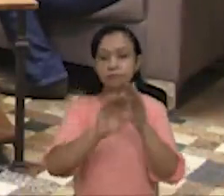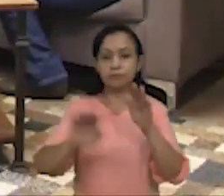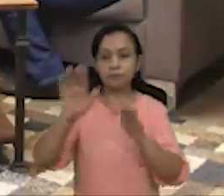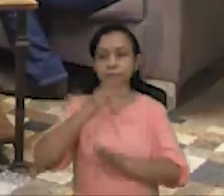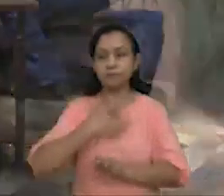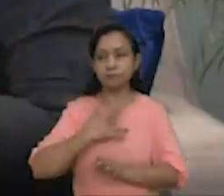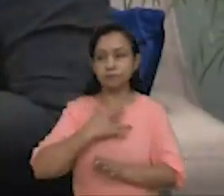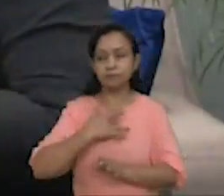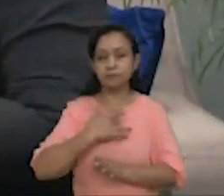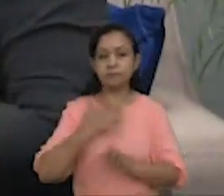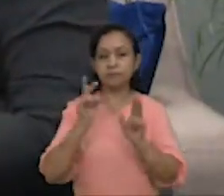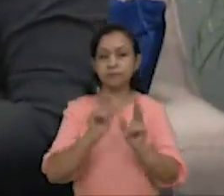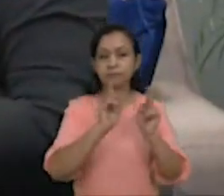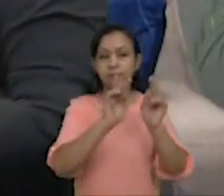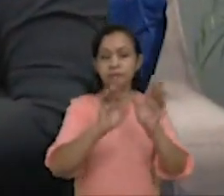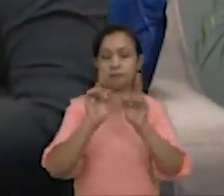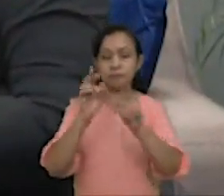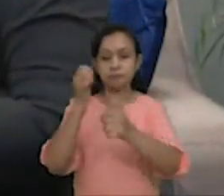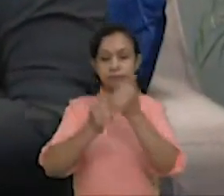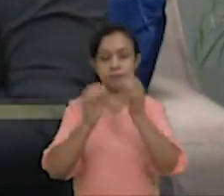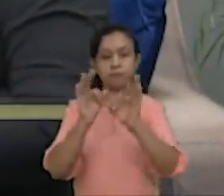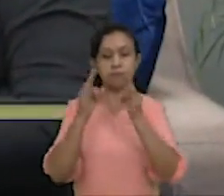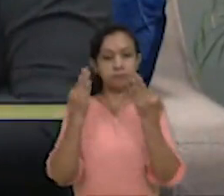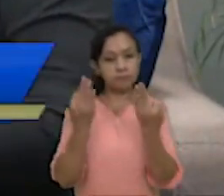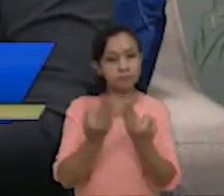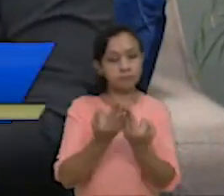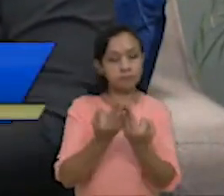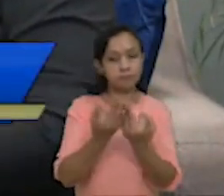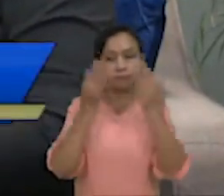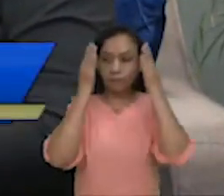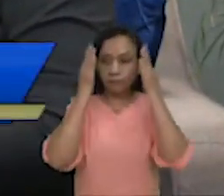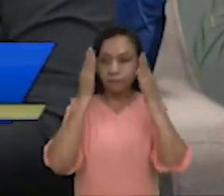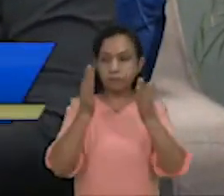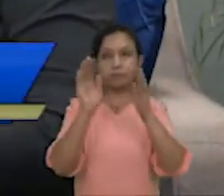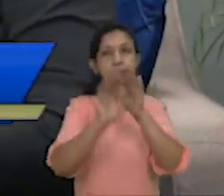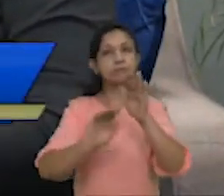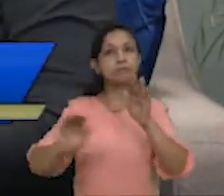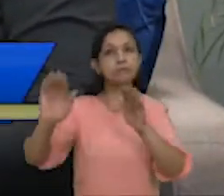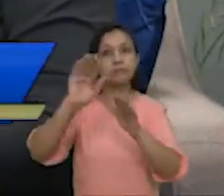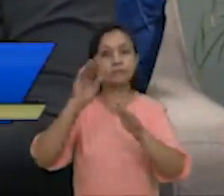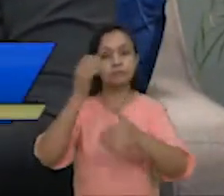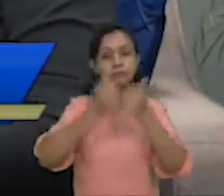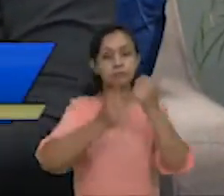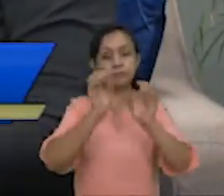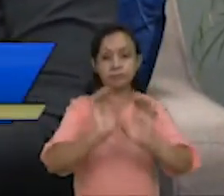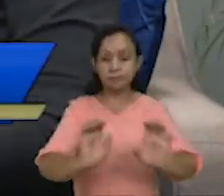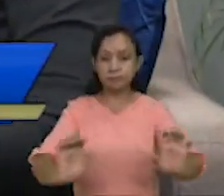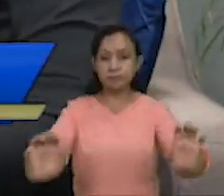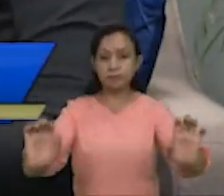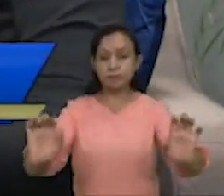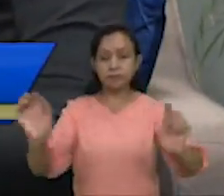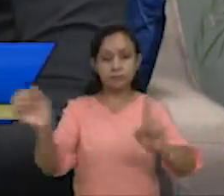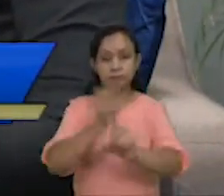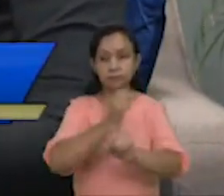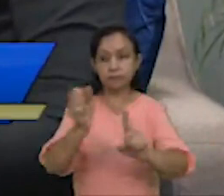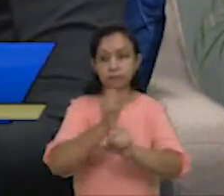necesidades particulares, a los problemas familiares, enfocarnos más a los problemas de la niñez, a la violencia